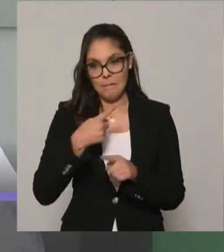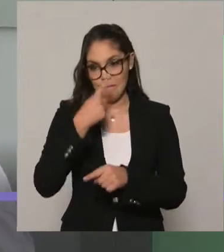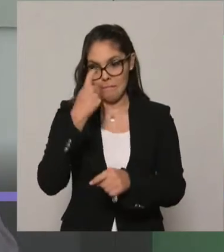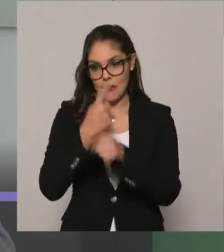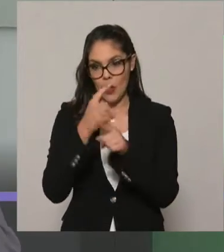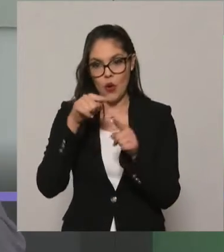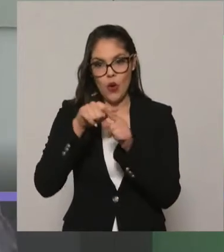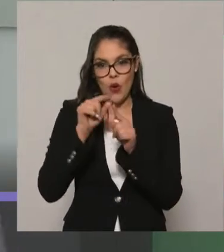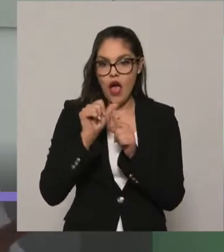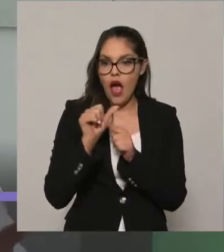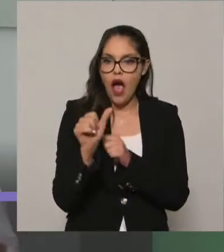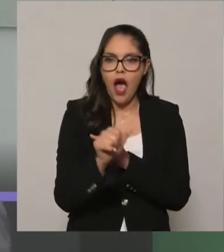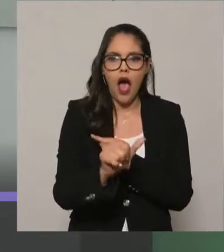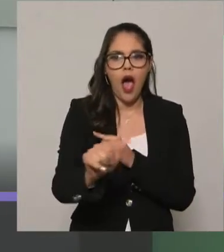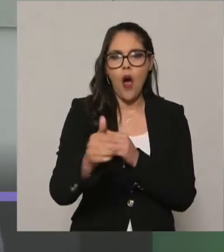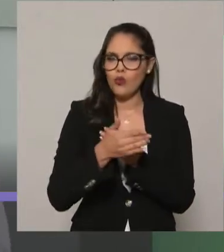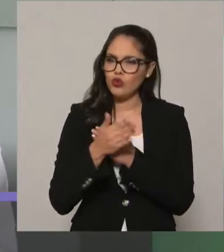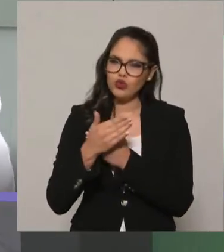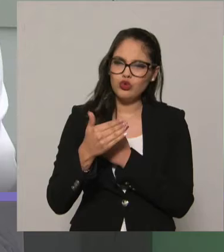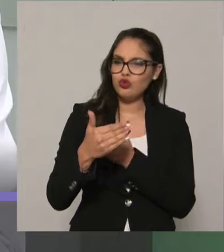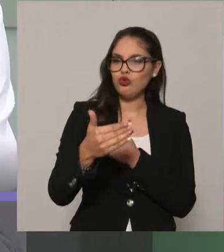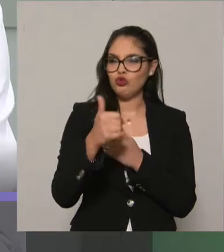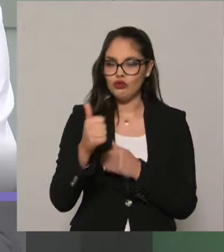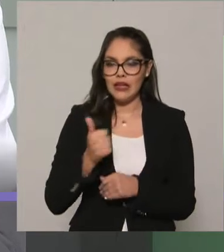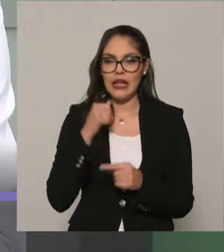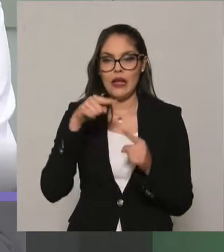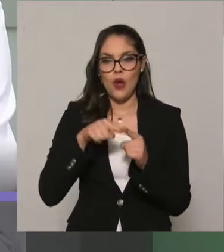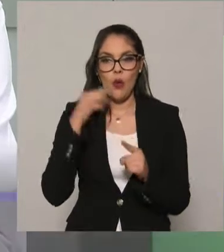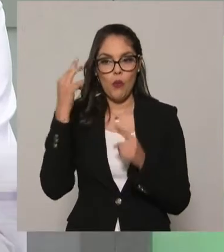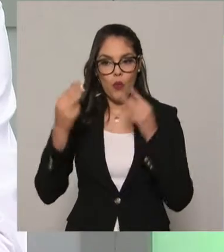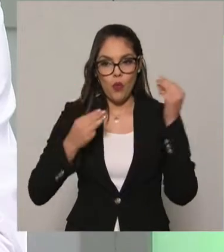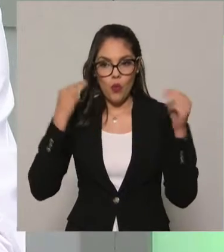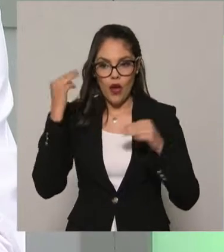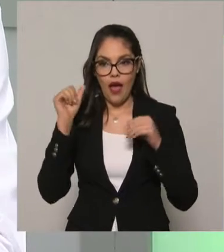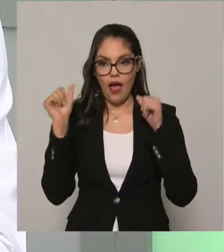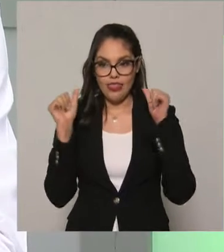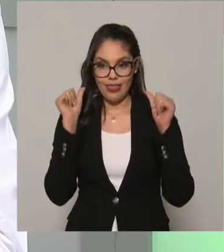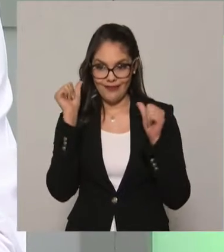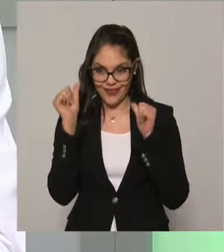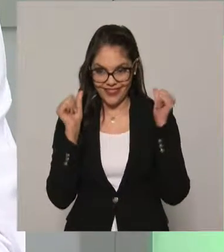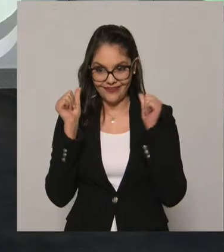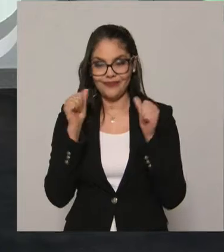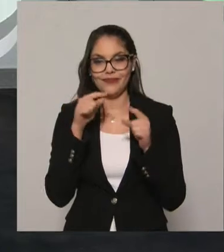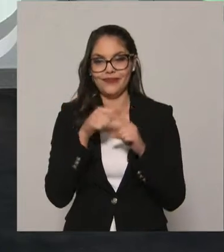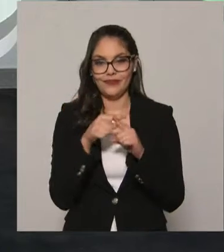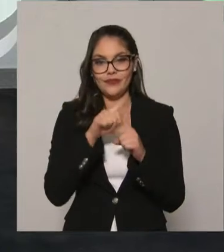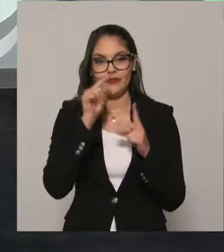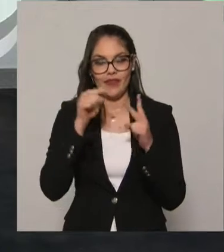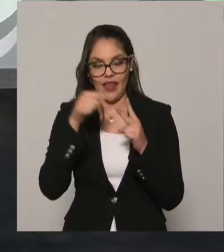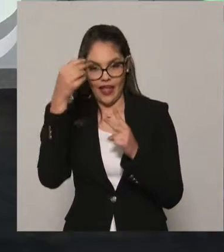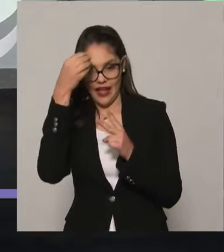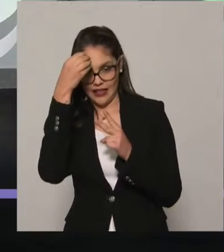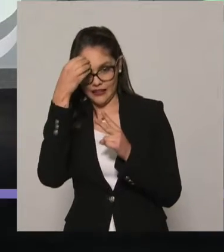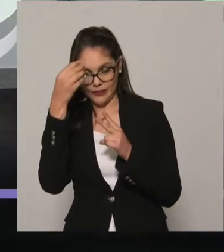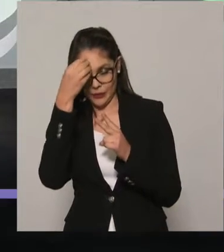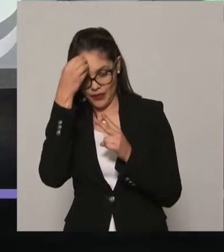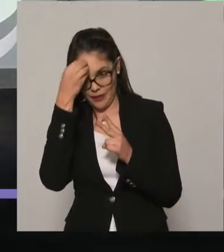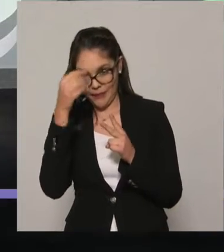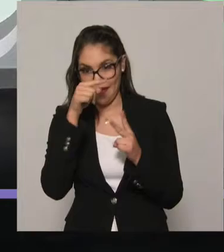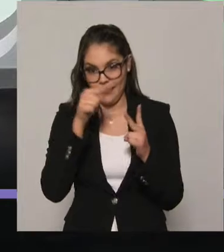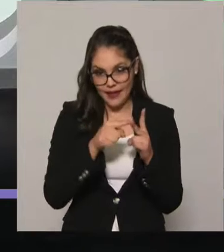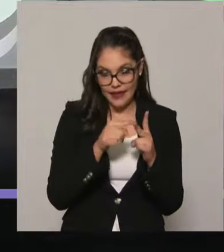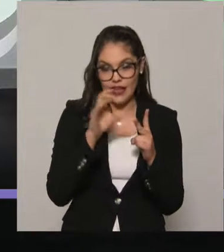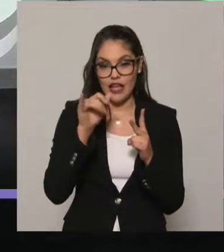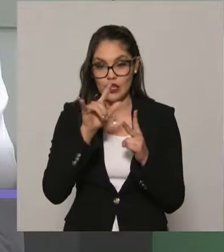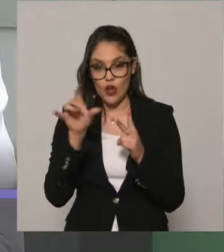recorrido y si quieres nos lo echamos juntos. Es Museo de Antropología. Sí, claro. El Castillo de Chapultepec. Claro. Y